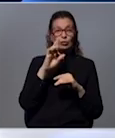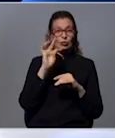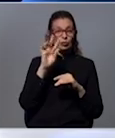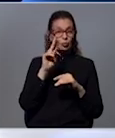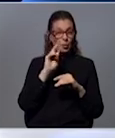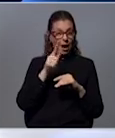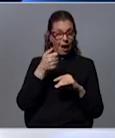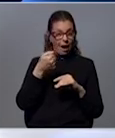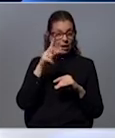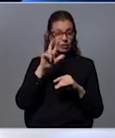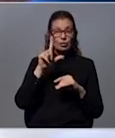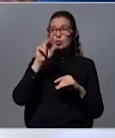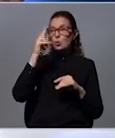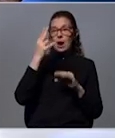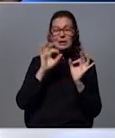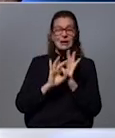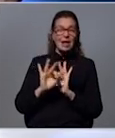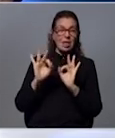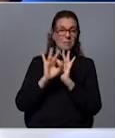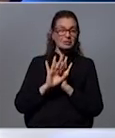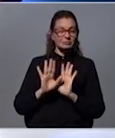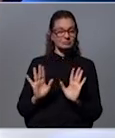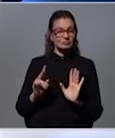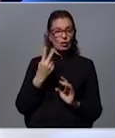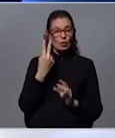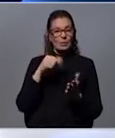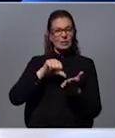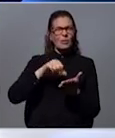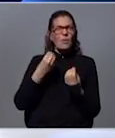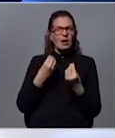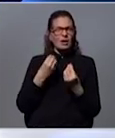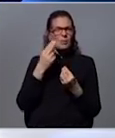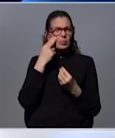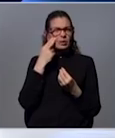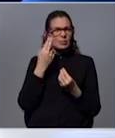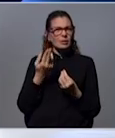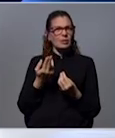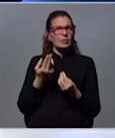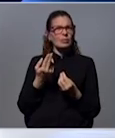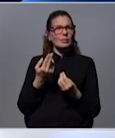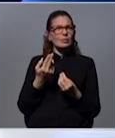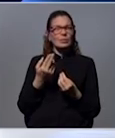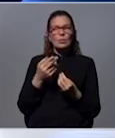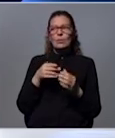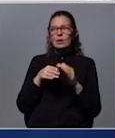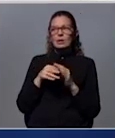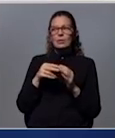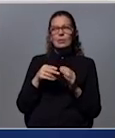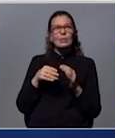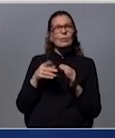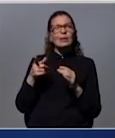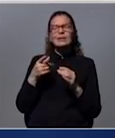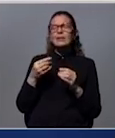de nuestra constitución entonces cuál es el daño cuál es la pérdida de garantía cuál es el beneficio enorme sé cuál es el beneficio